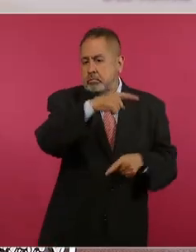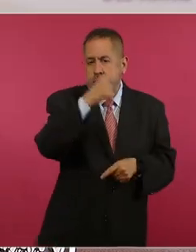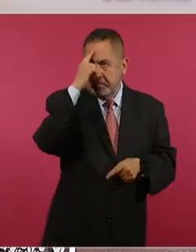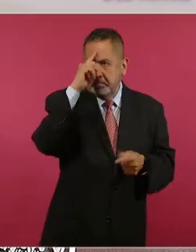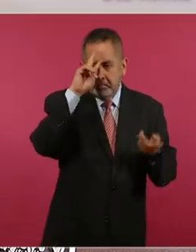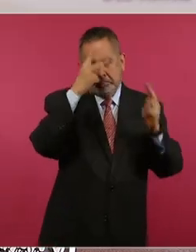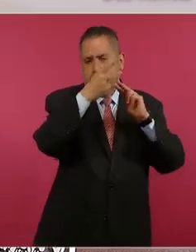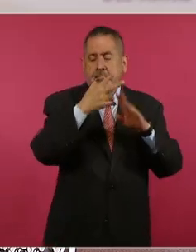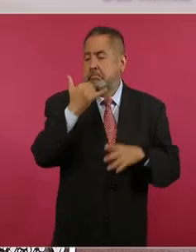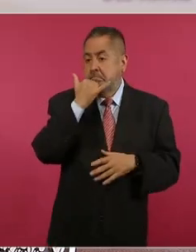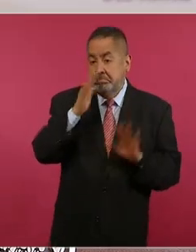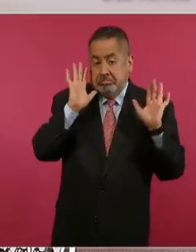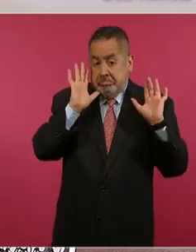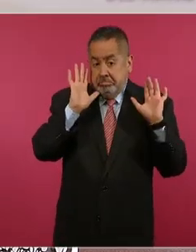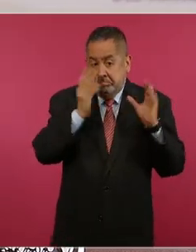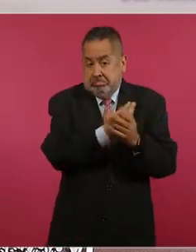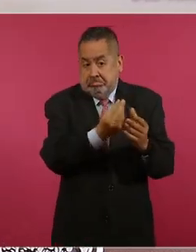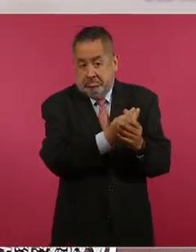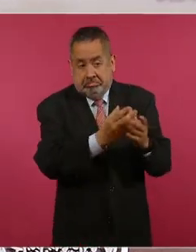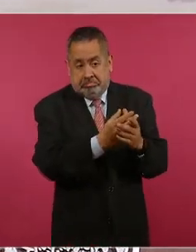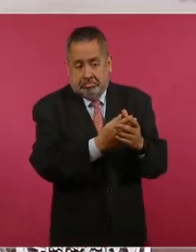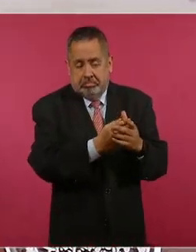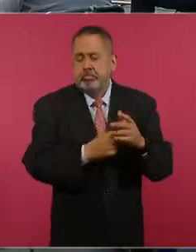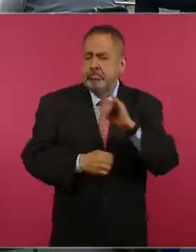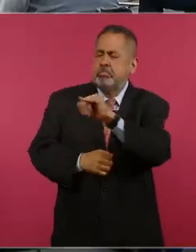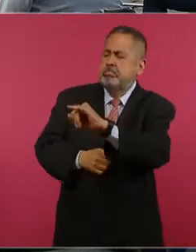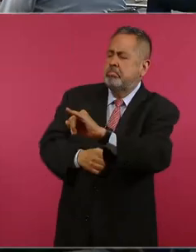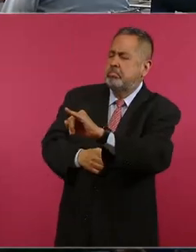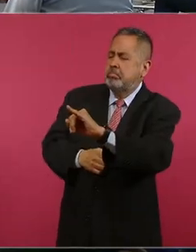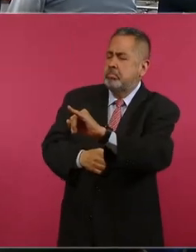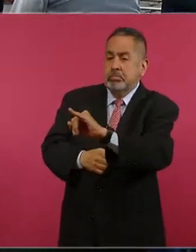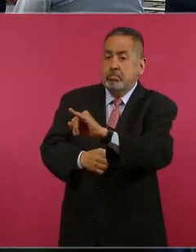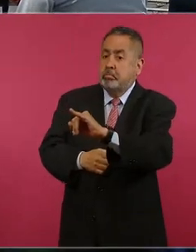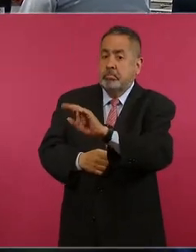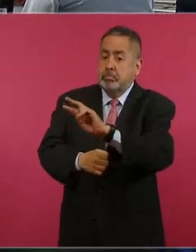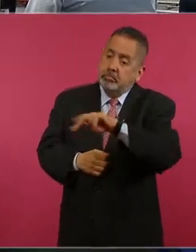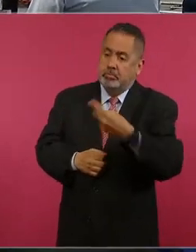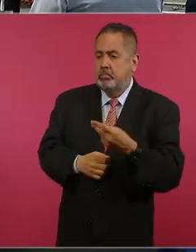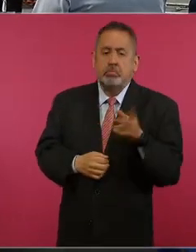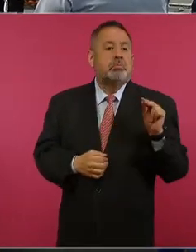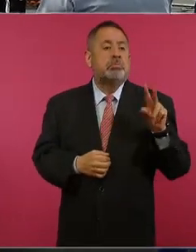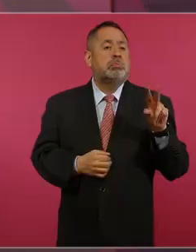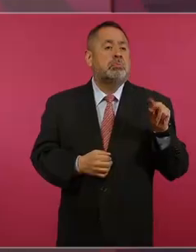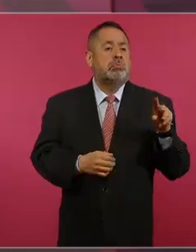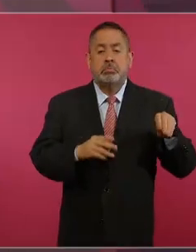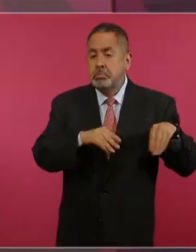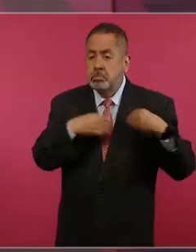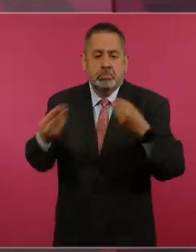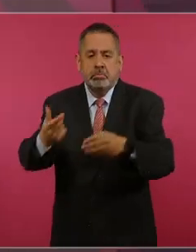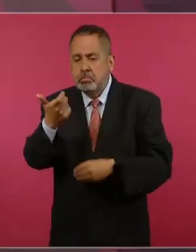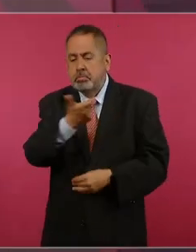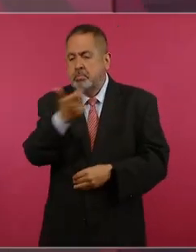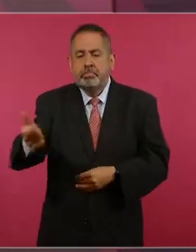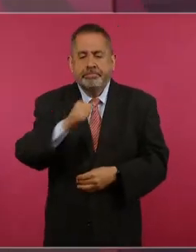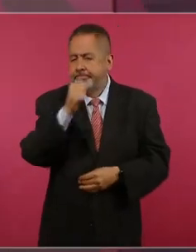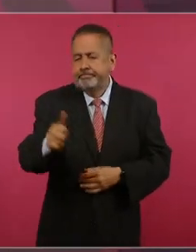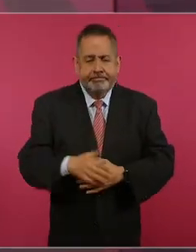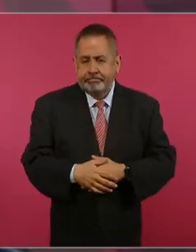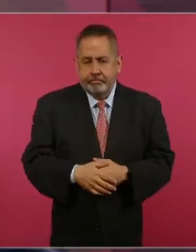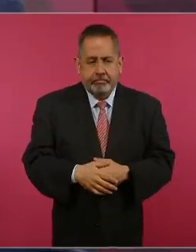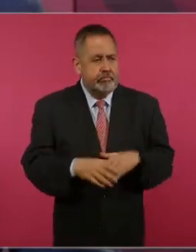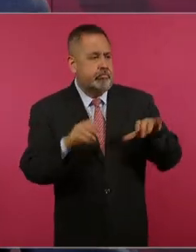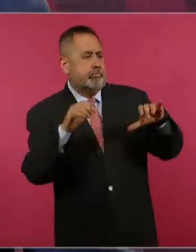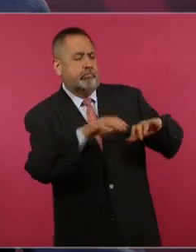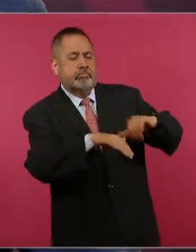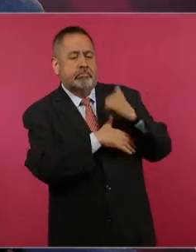parecer, quién sabe qué sucedió. El caso es que no dieron nada. Y ahí tienen los